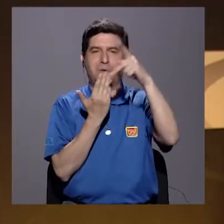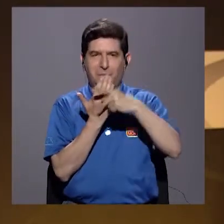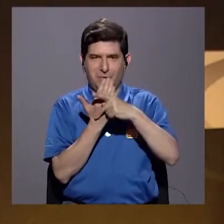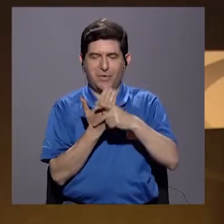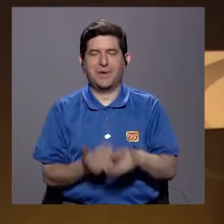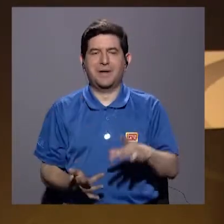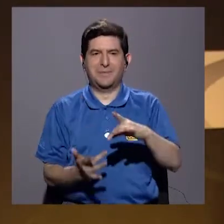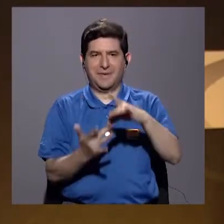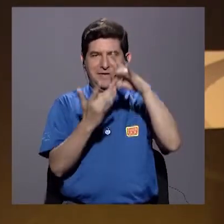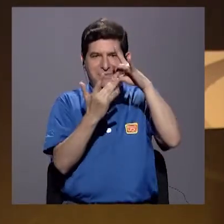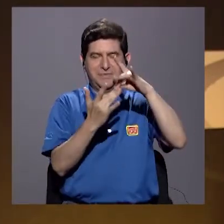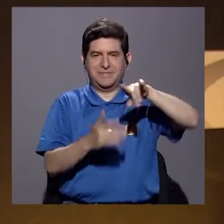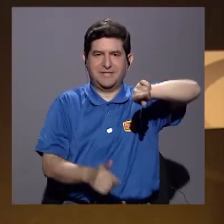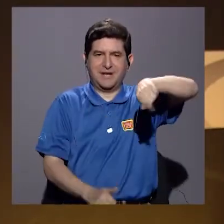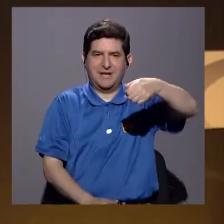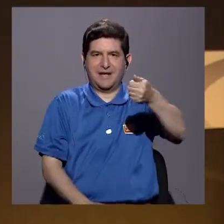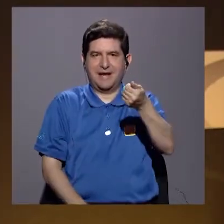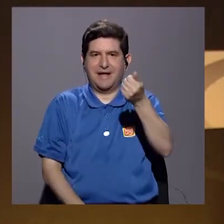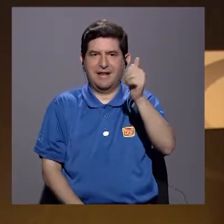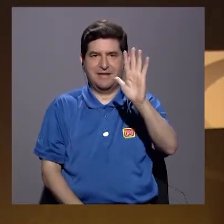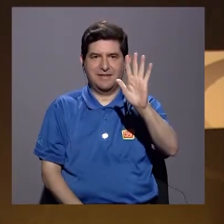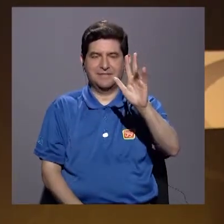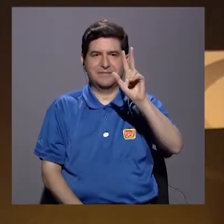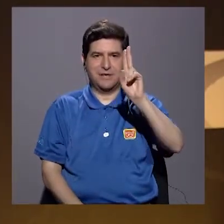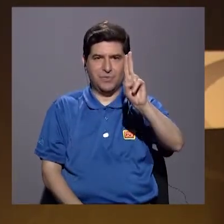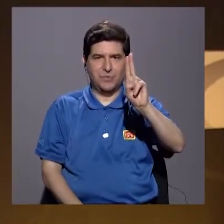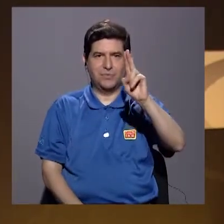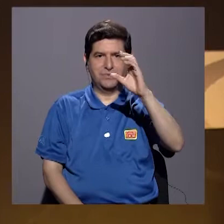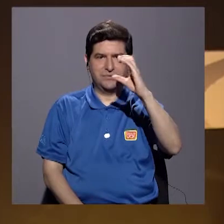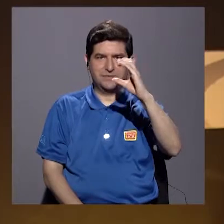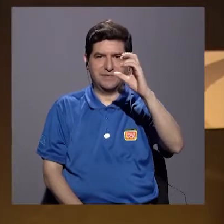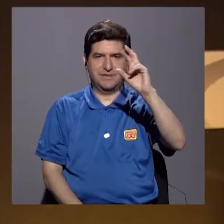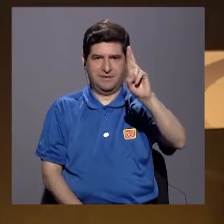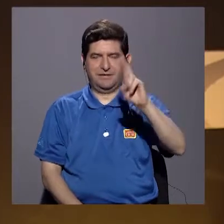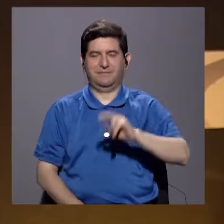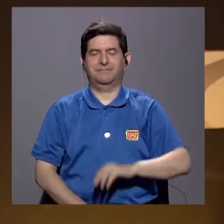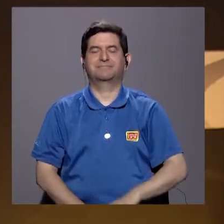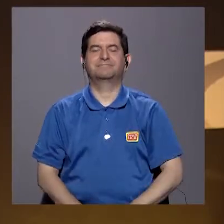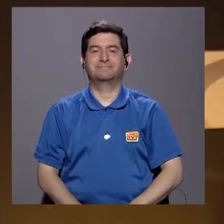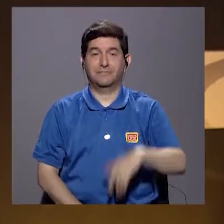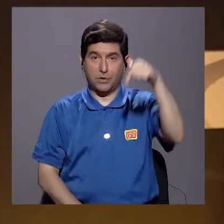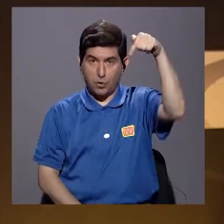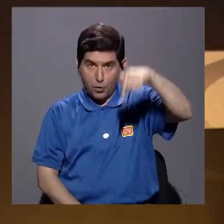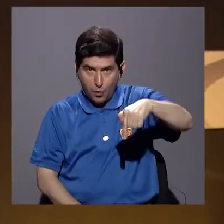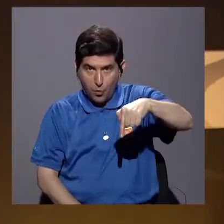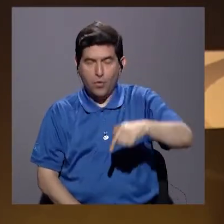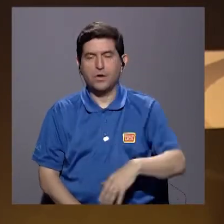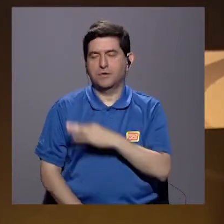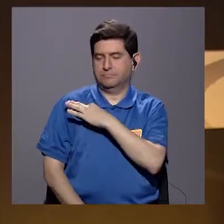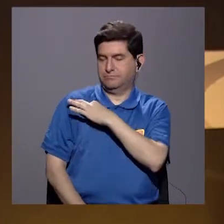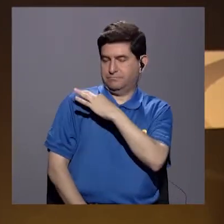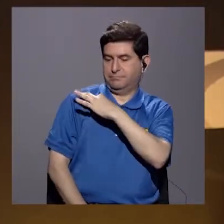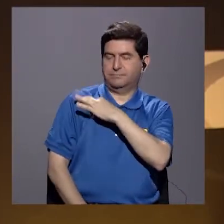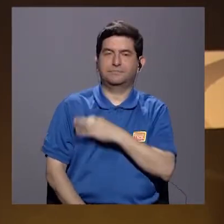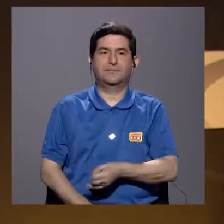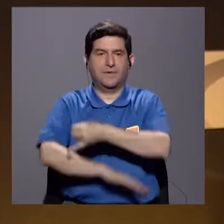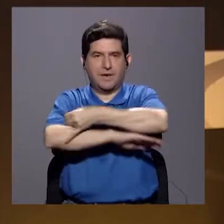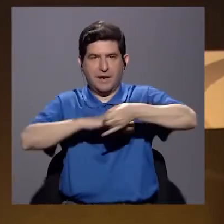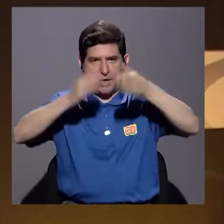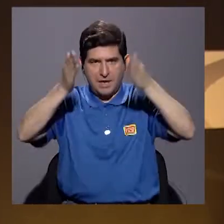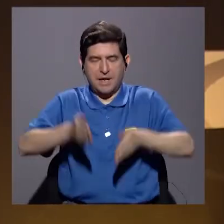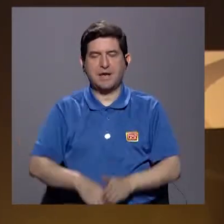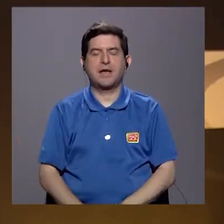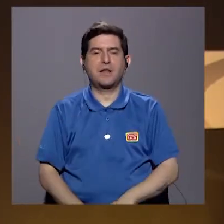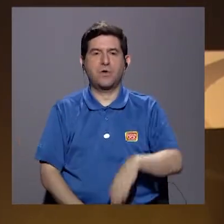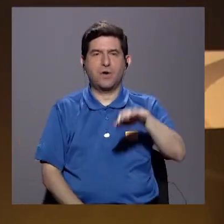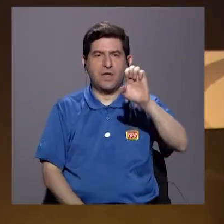Bienvenidos a un nuevo espacio de especiales de Canal 15 de la Universidad de Costa Rica. Y hoy tenemos como